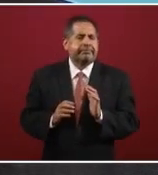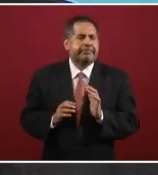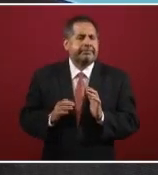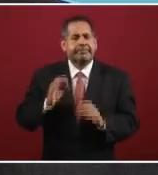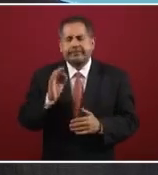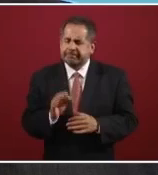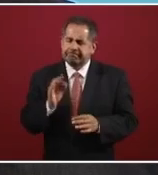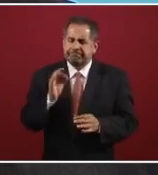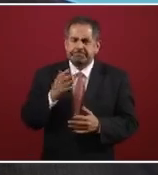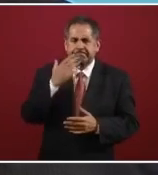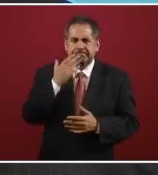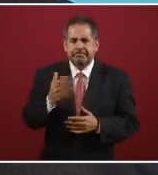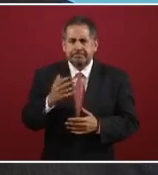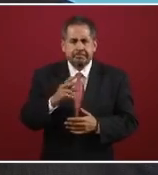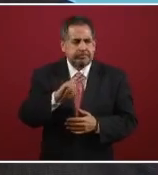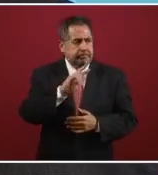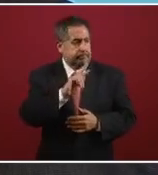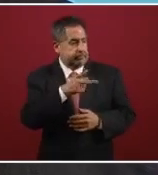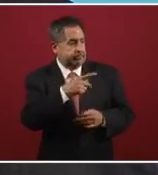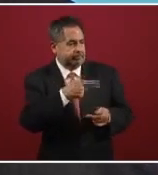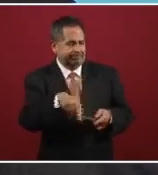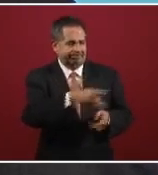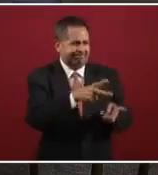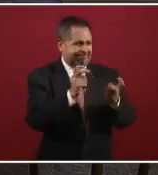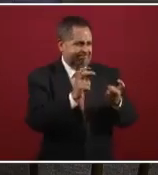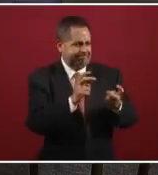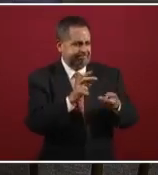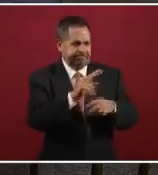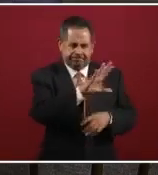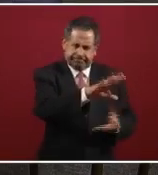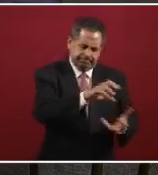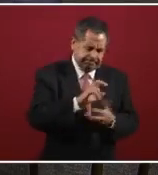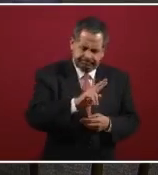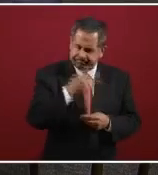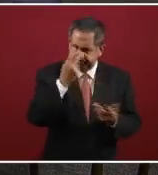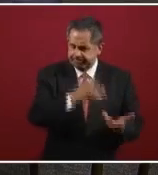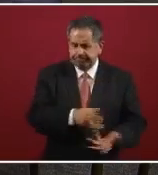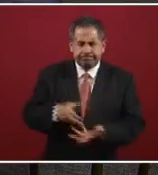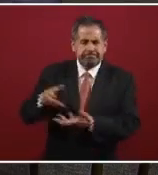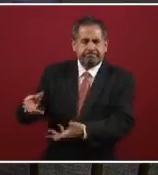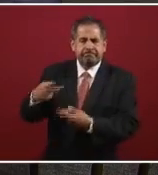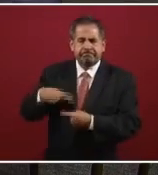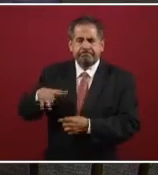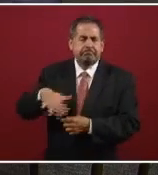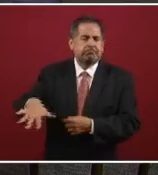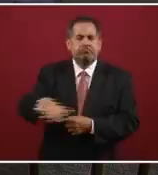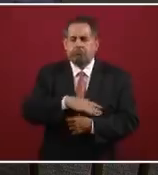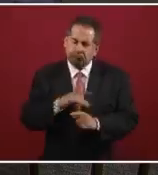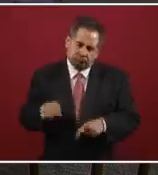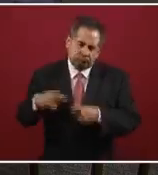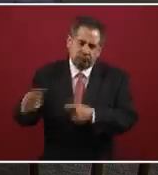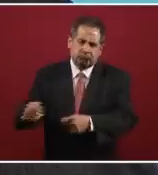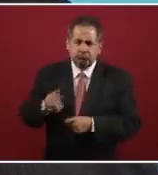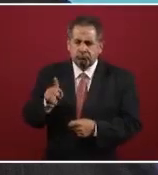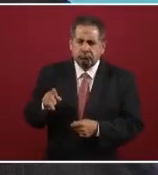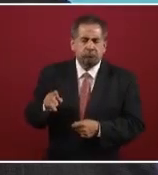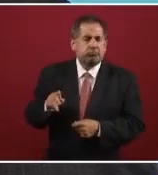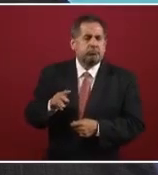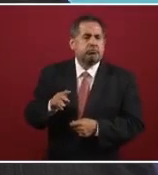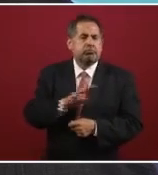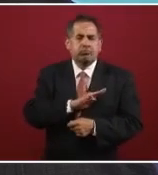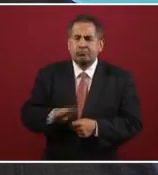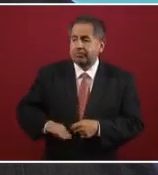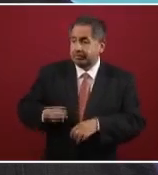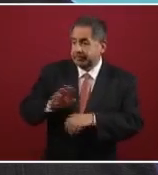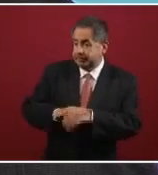de devolverle al pueblo lo robado y que sea el recursos para municipios de los más pobres